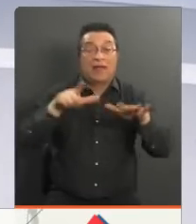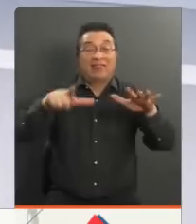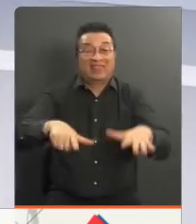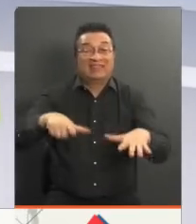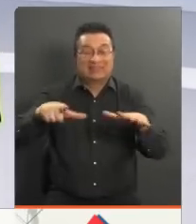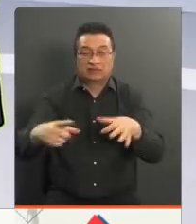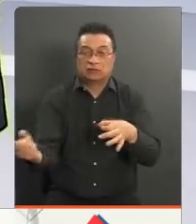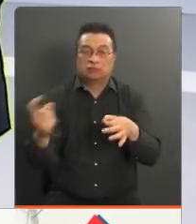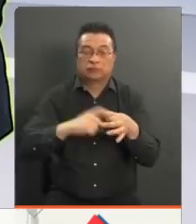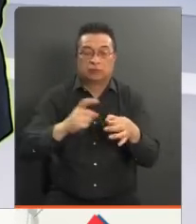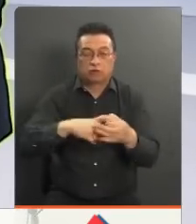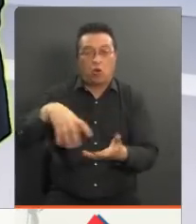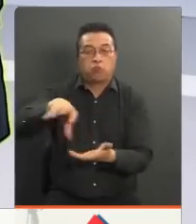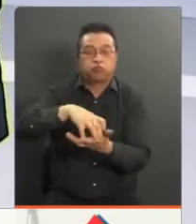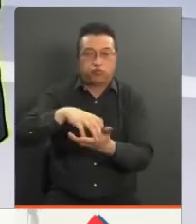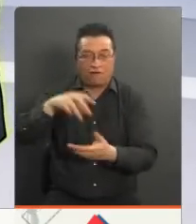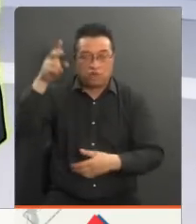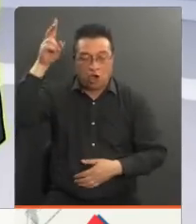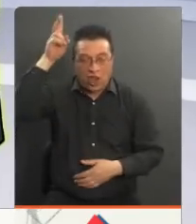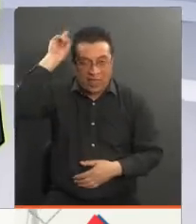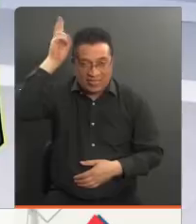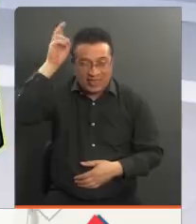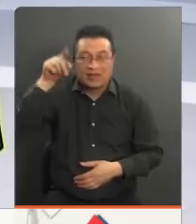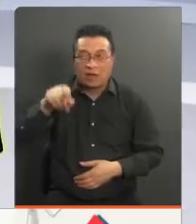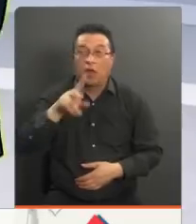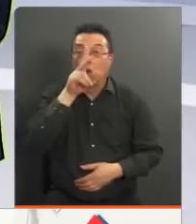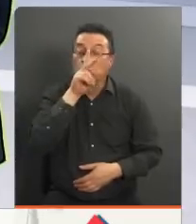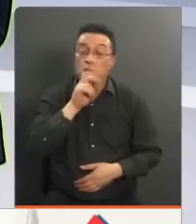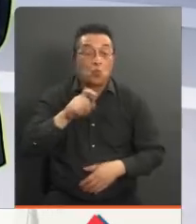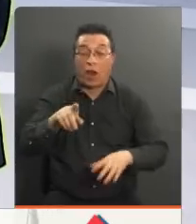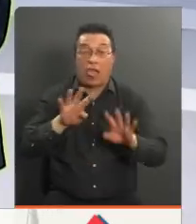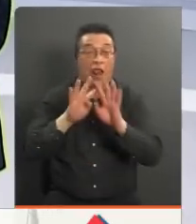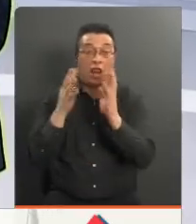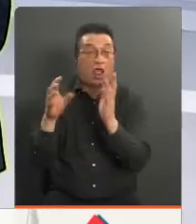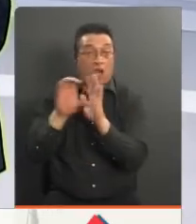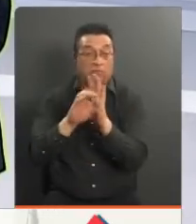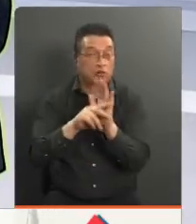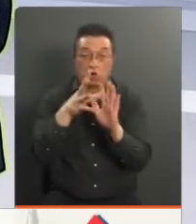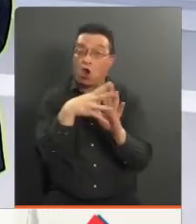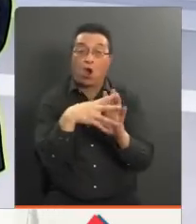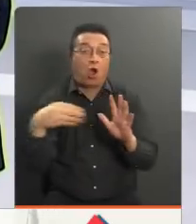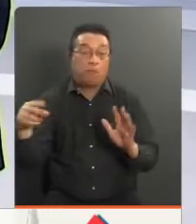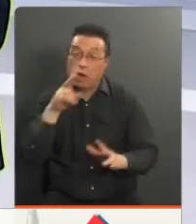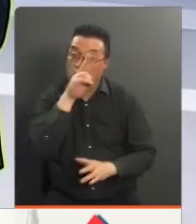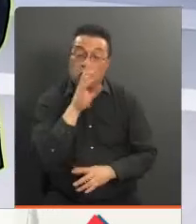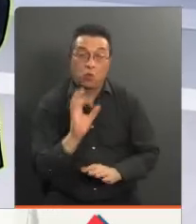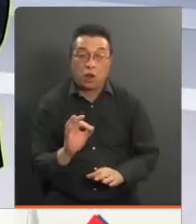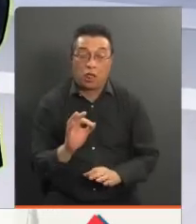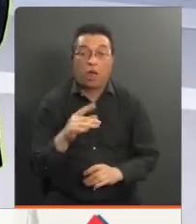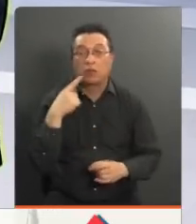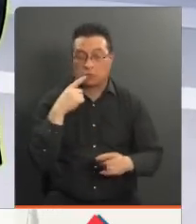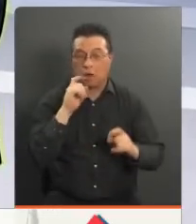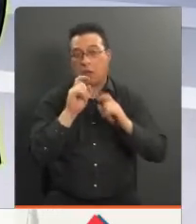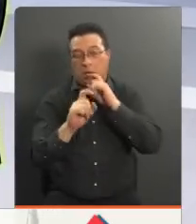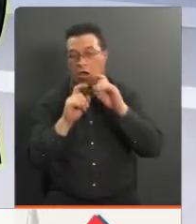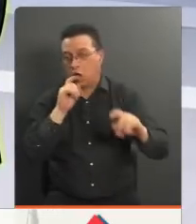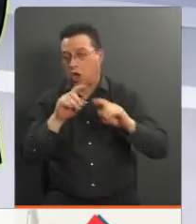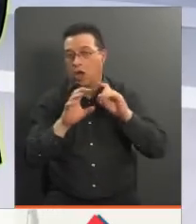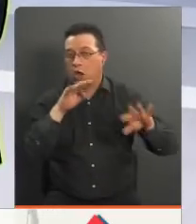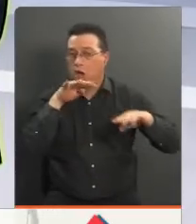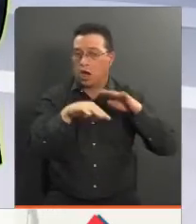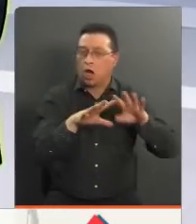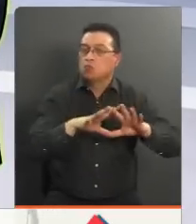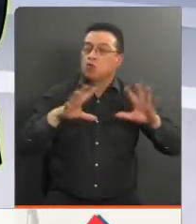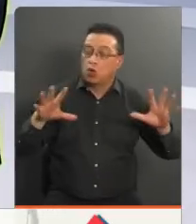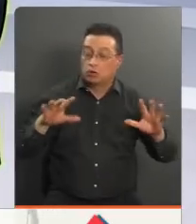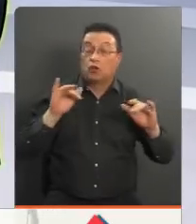para pueblos indígenas, tal como ocurre como en la convención. Ya. Es el mismo modelo de la convención, con todas las críticas que eso ha despertado. Ojo, llegaríamos a